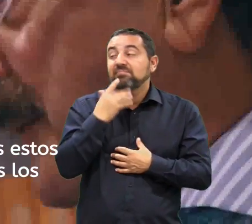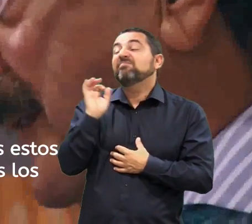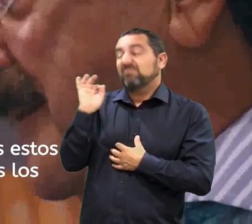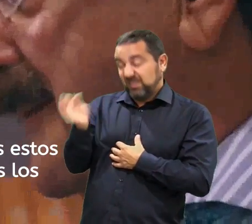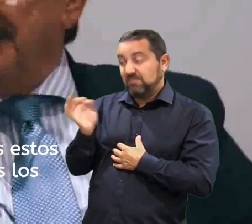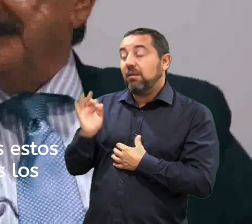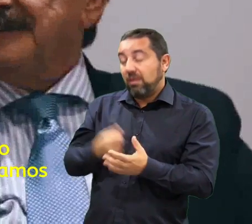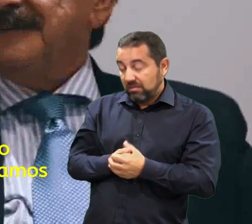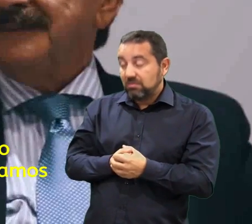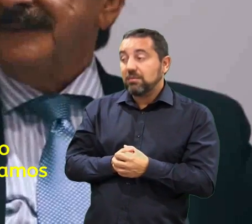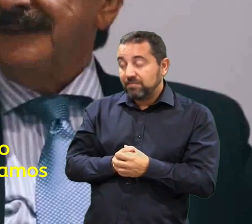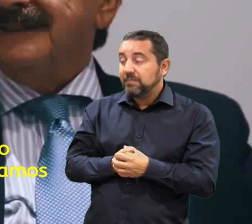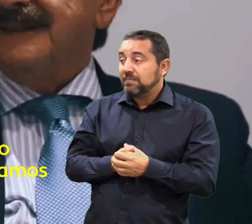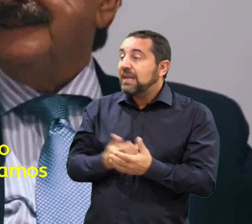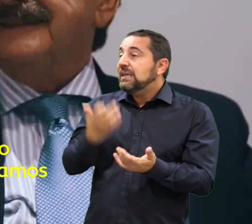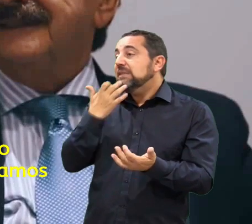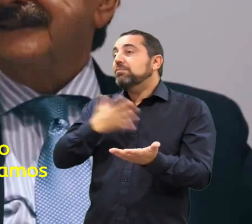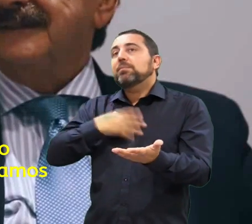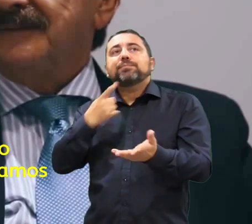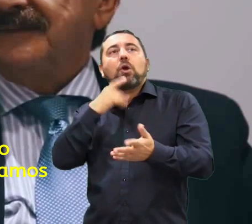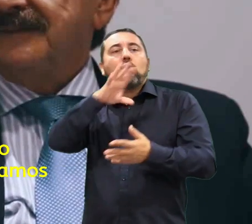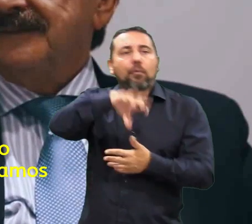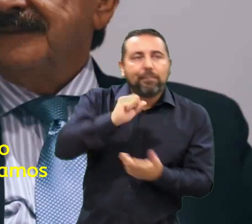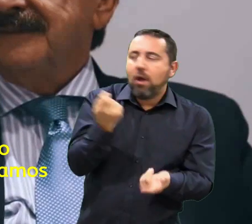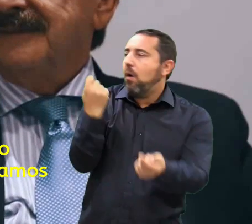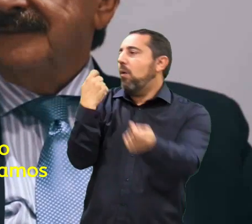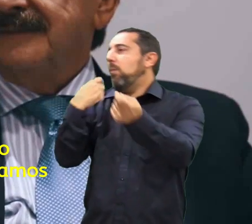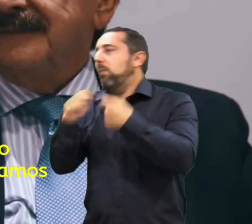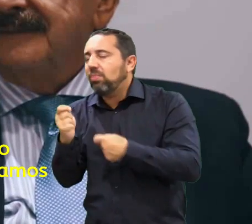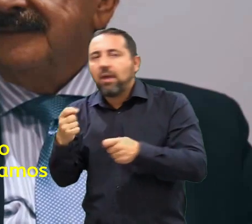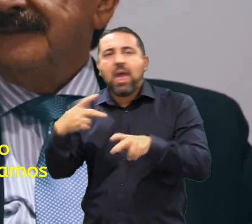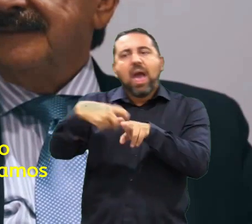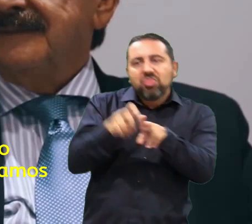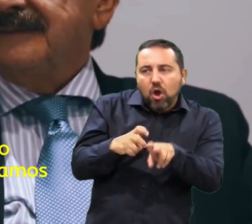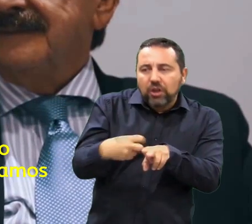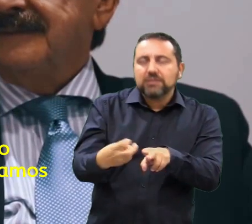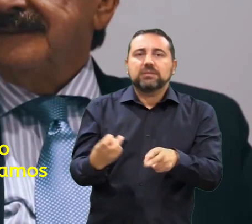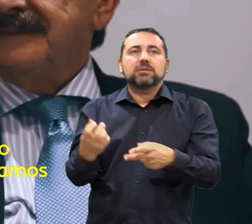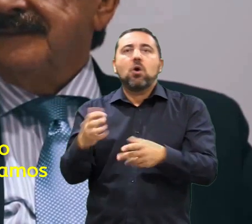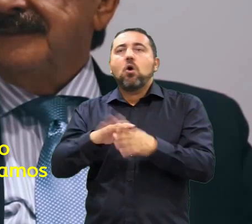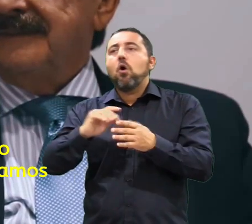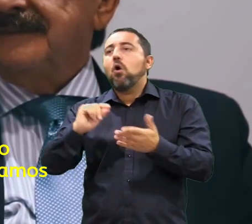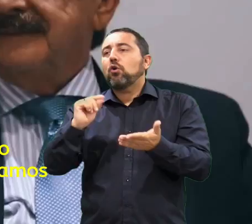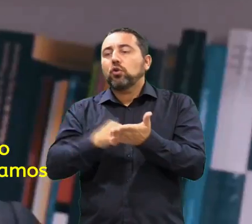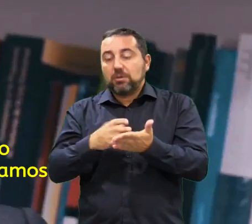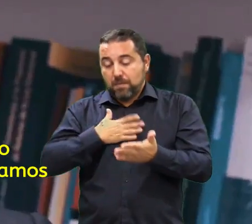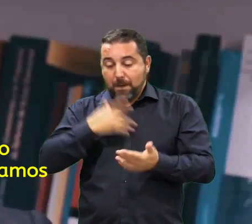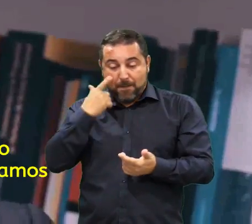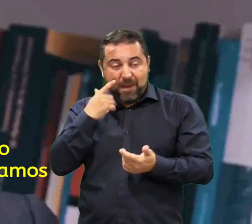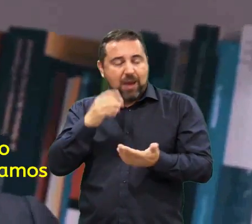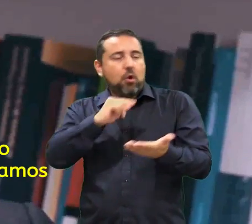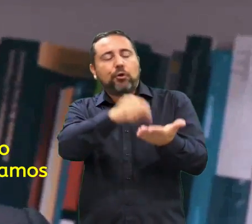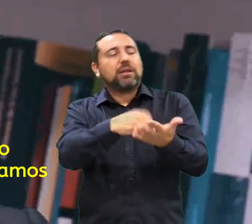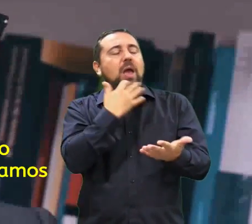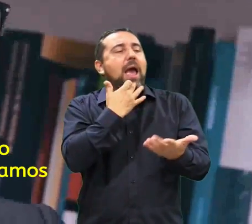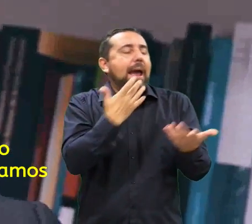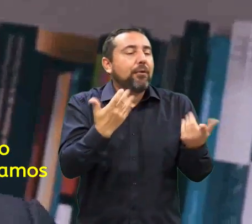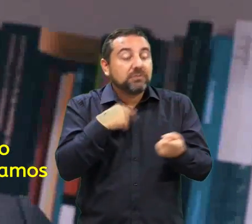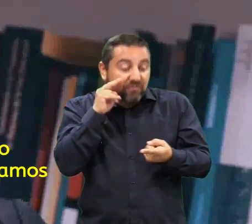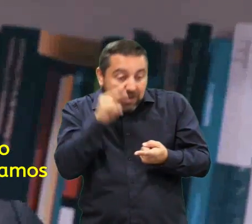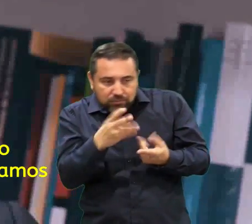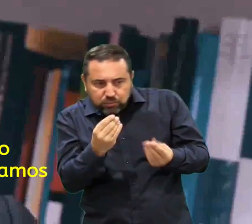todos los movimientos, ¿no? Pues es verdad que cuando movemos o compramos o vendemos acciones o